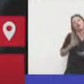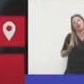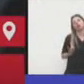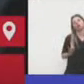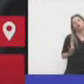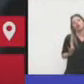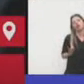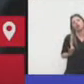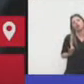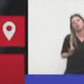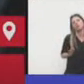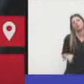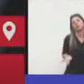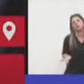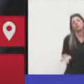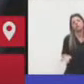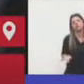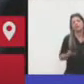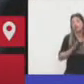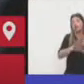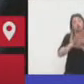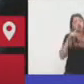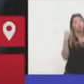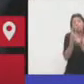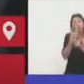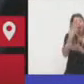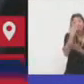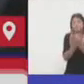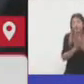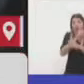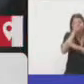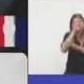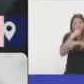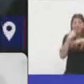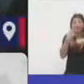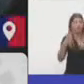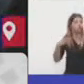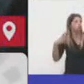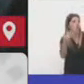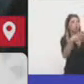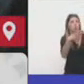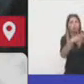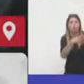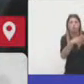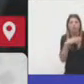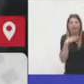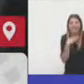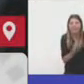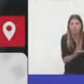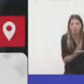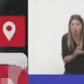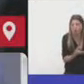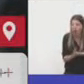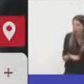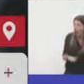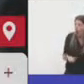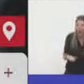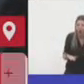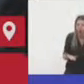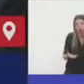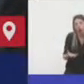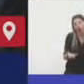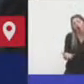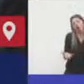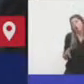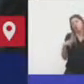Entonces, el objetivo está cumplido. Claro. El objetivo es, el kirchnerismo siempre creyó que la justicia y muy especialmente